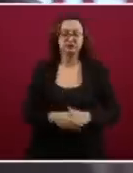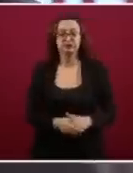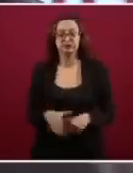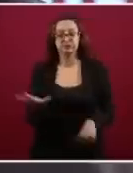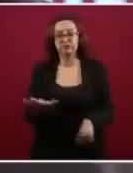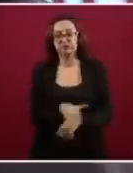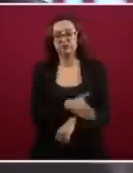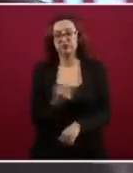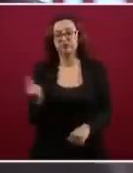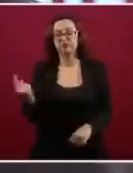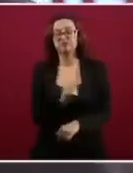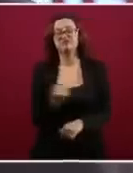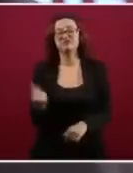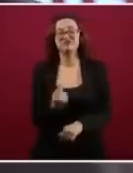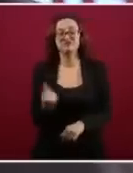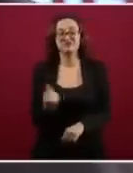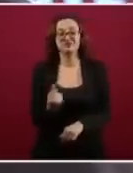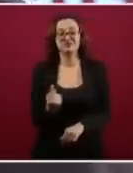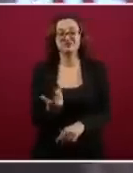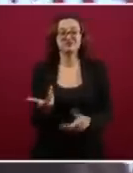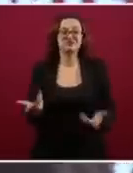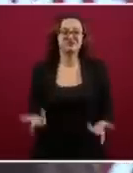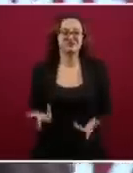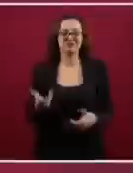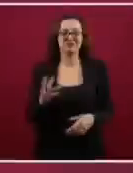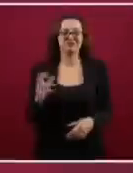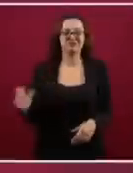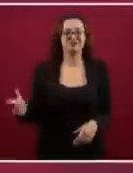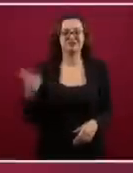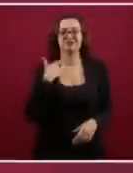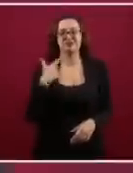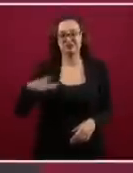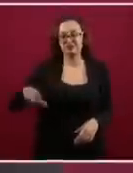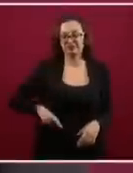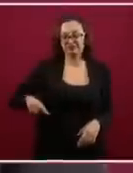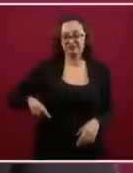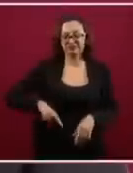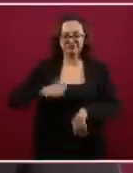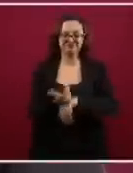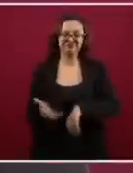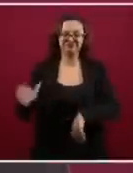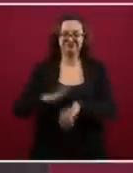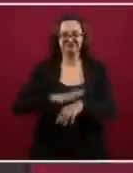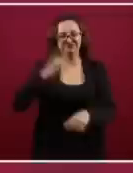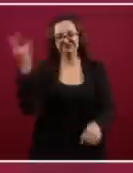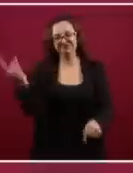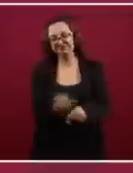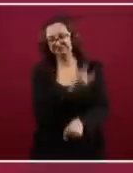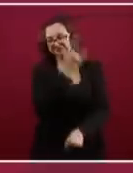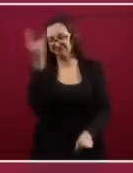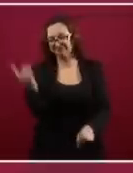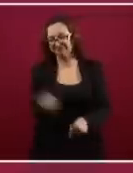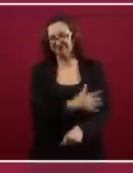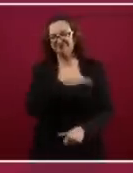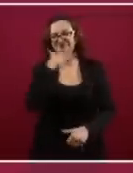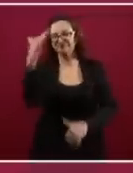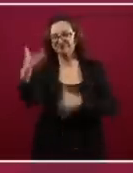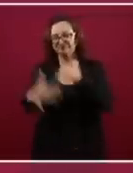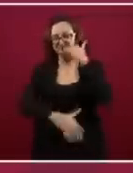porque padecimos de administraciones ineficientes y